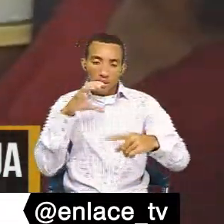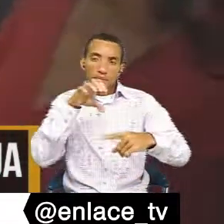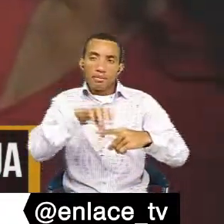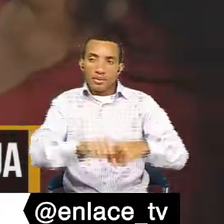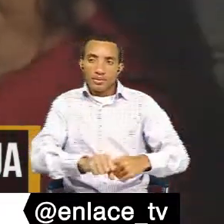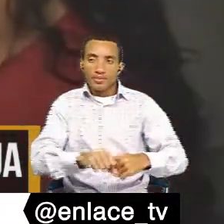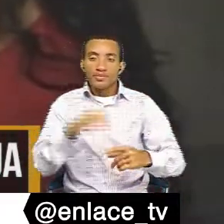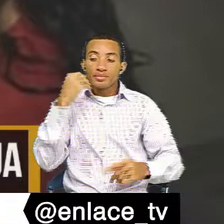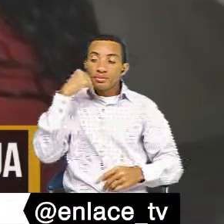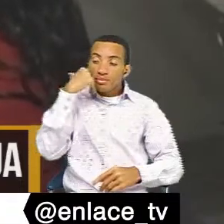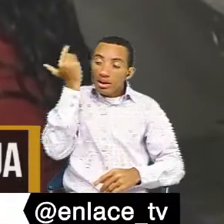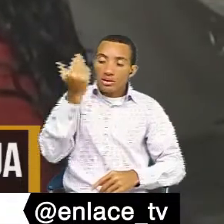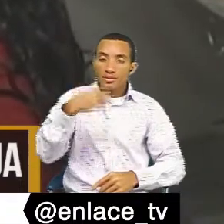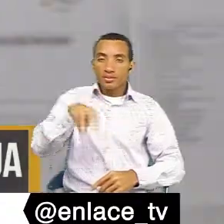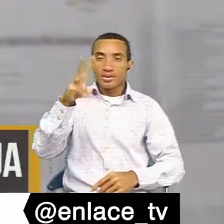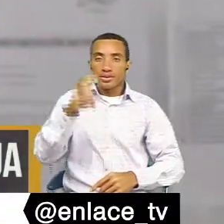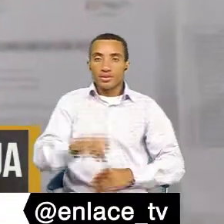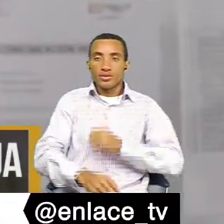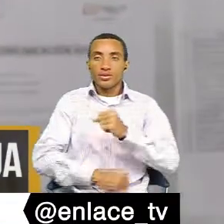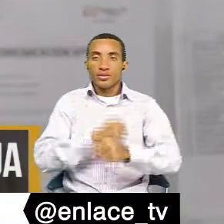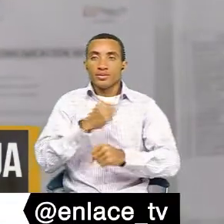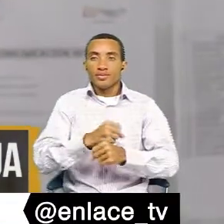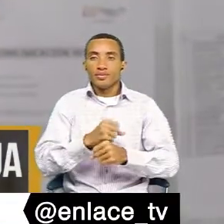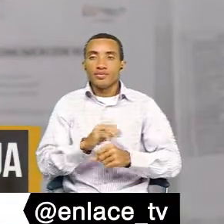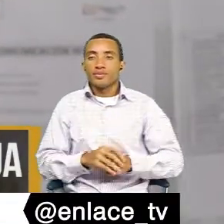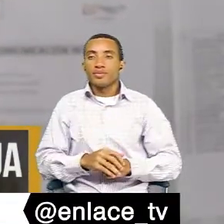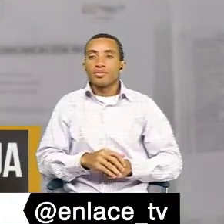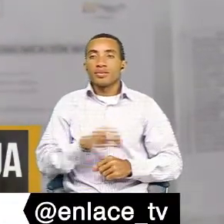ser mayores de 18 años de edad. Tenemos